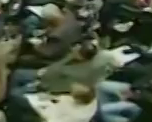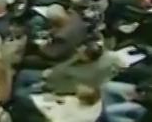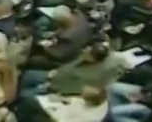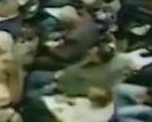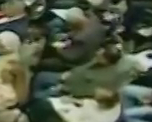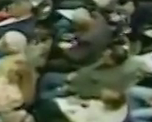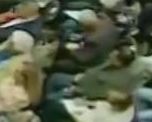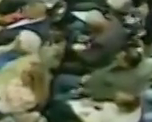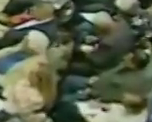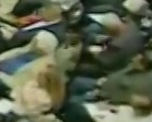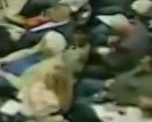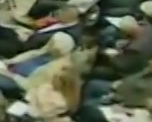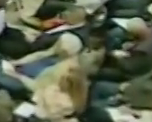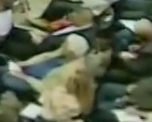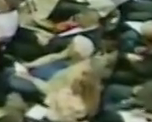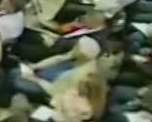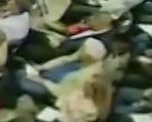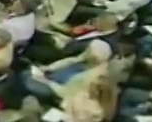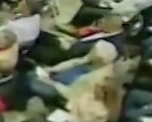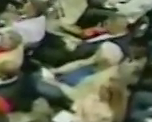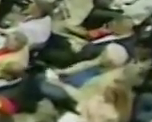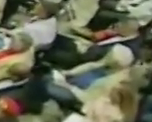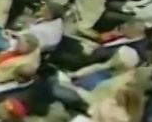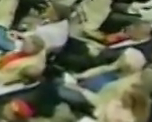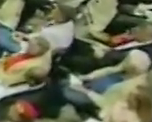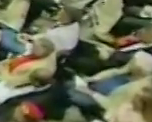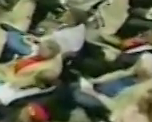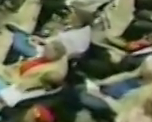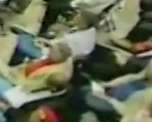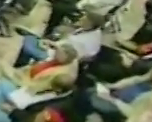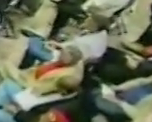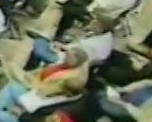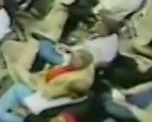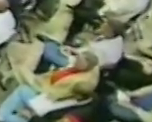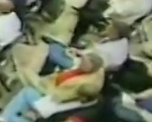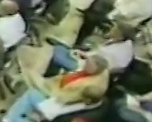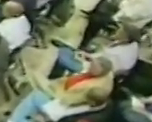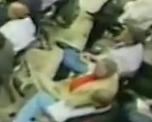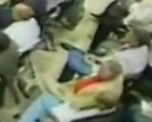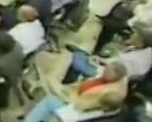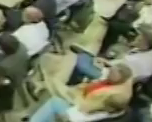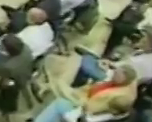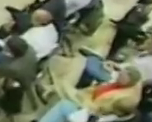Esta ley la tenemos nosotros, fue introducida creo que